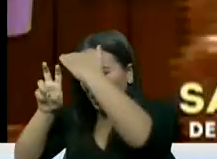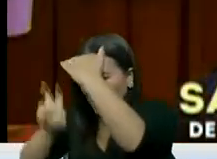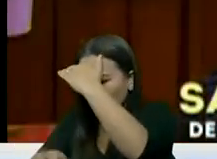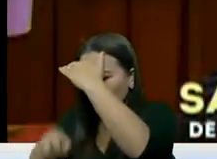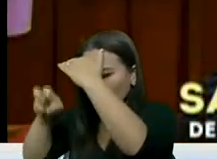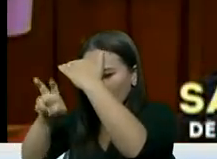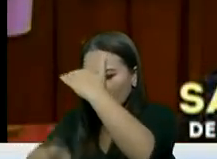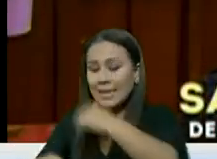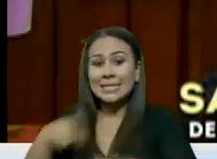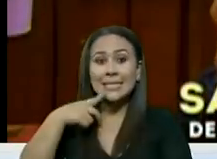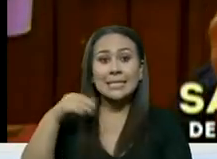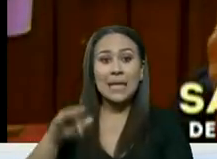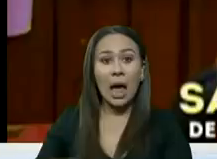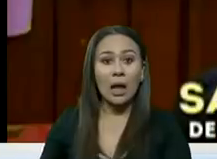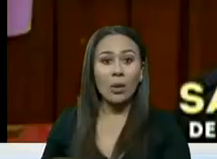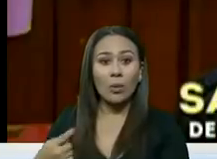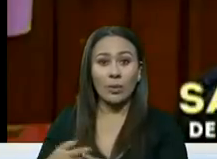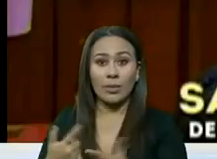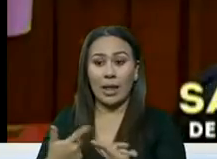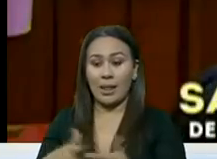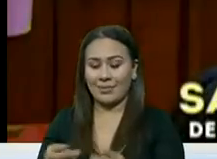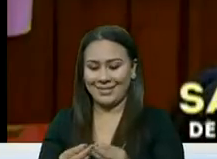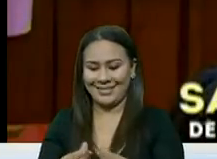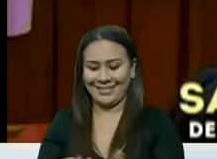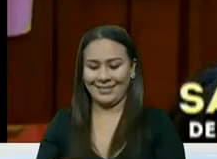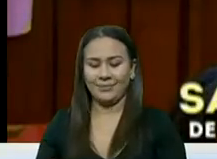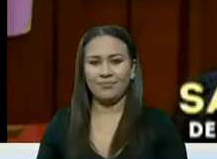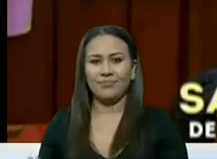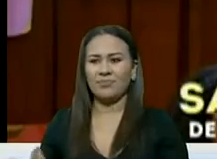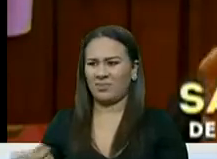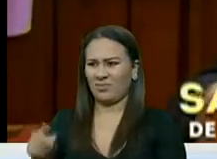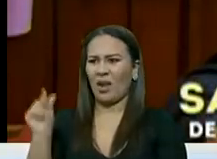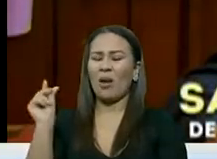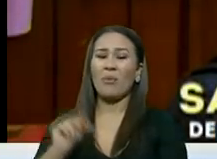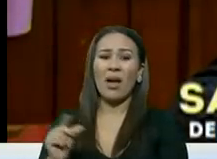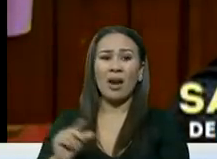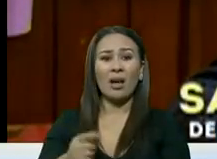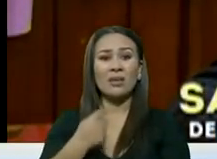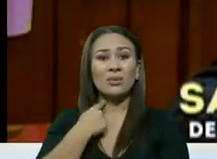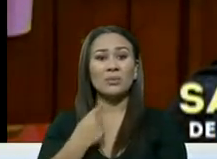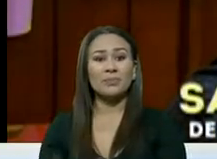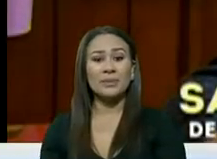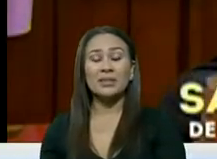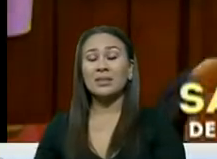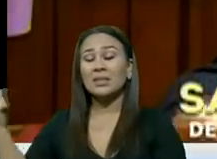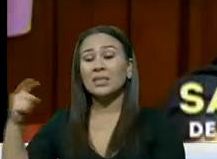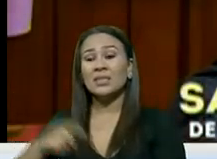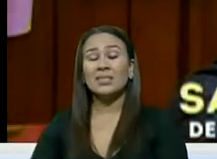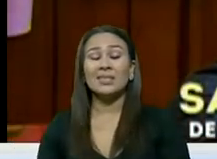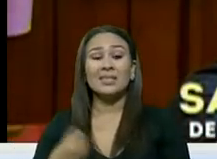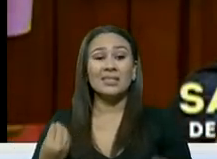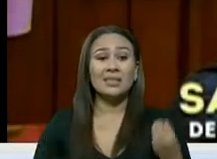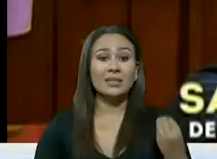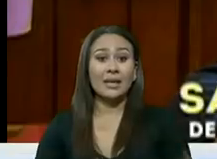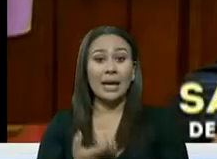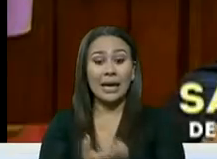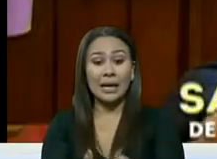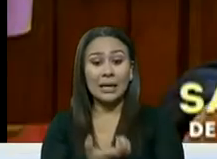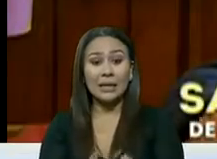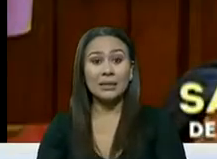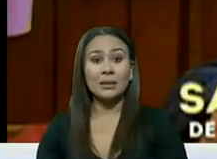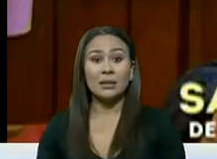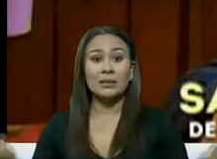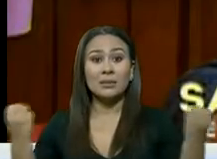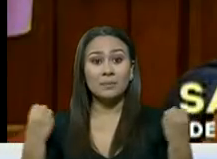hacienda coincidió con que la sal ya no tenía el valor que tenía antes para poder defender la economía, y